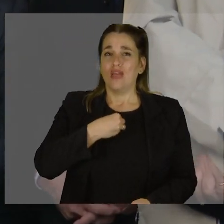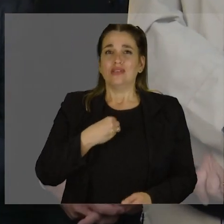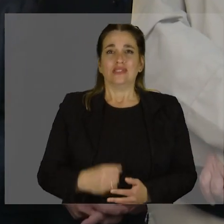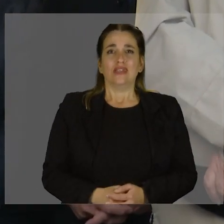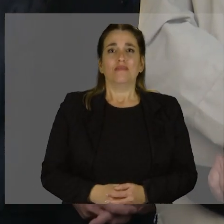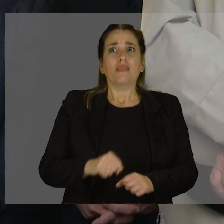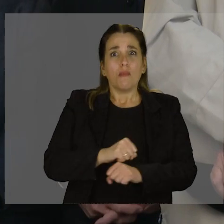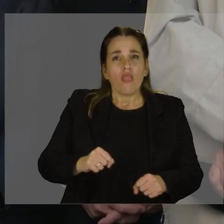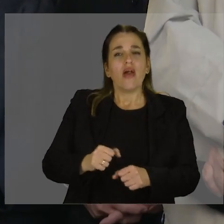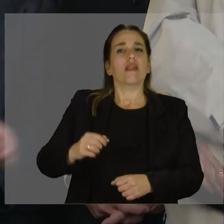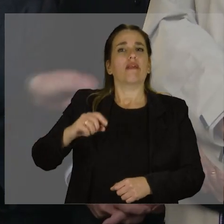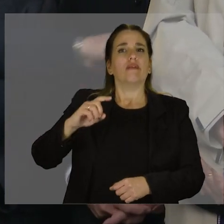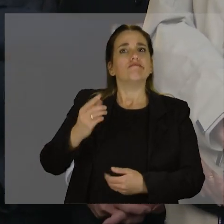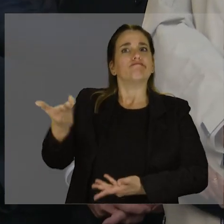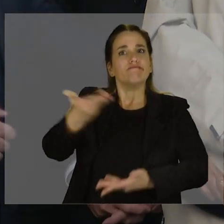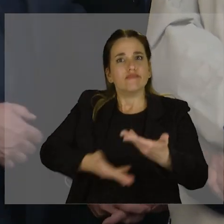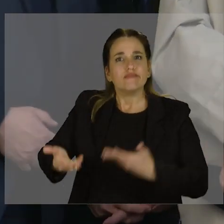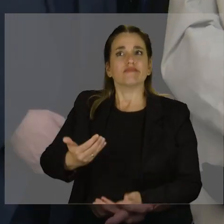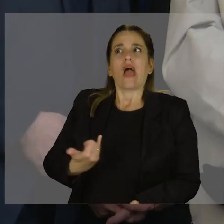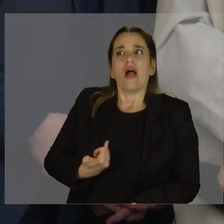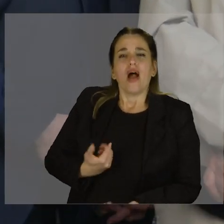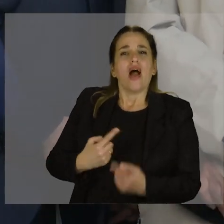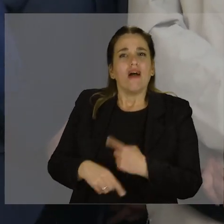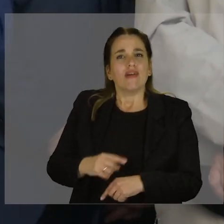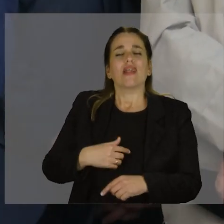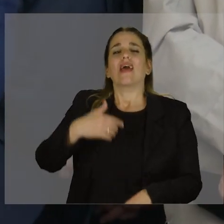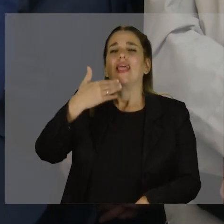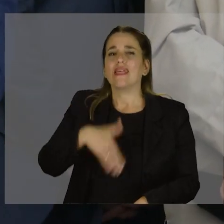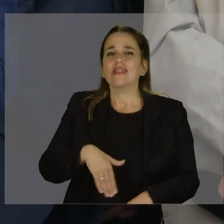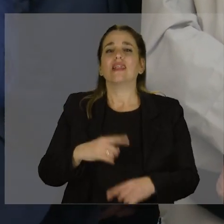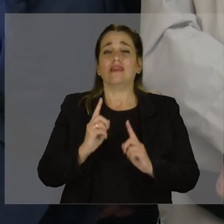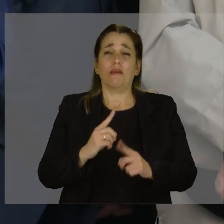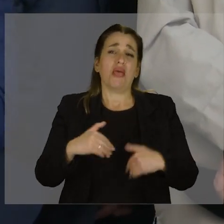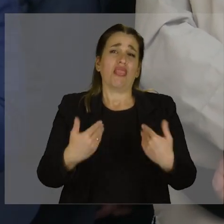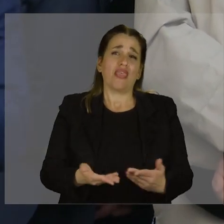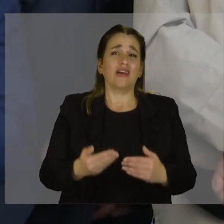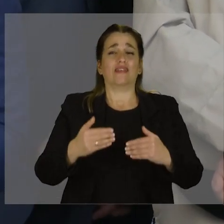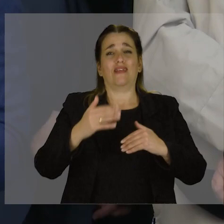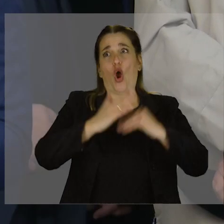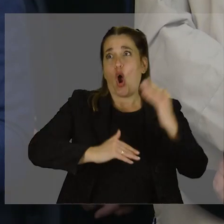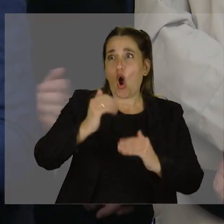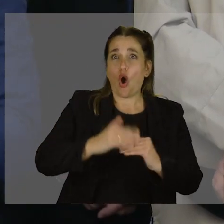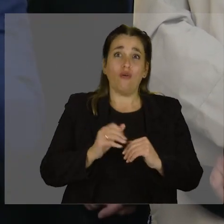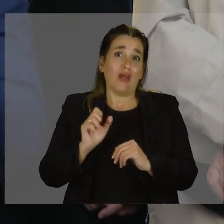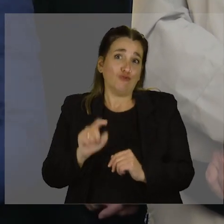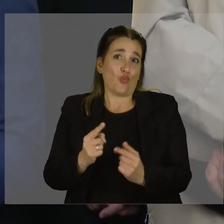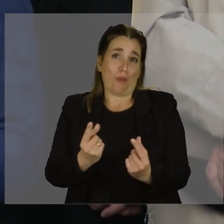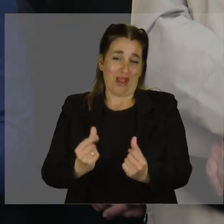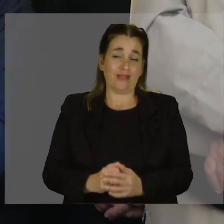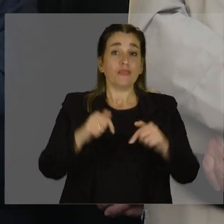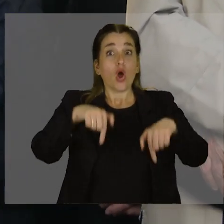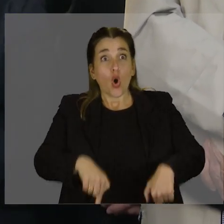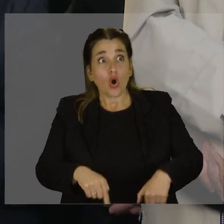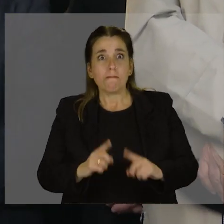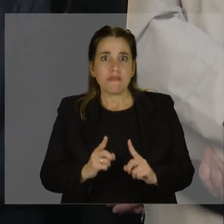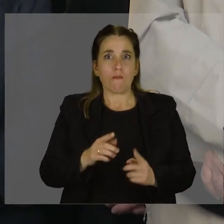Se trata de escuchar, se trata de comprender, se trata de administrar y se trata de volverlos en obra. Y hoy es en La Capuera